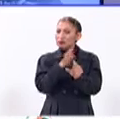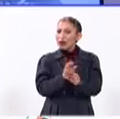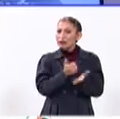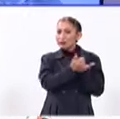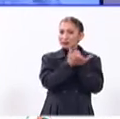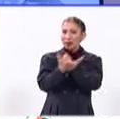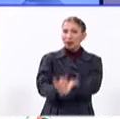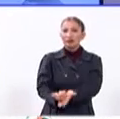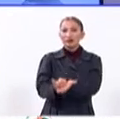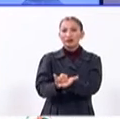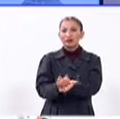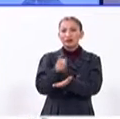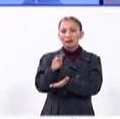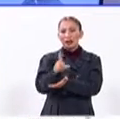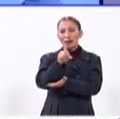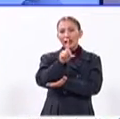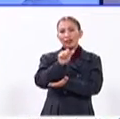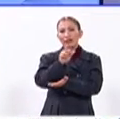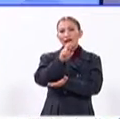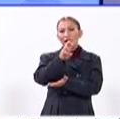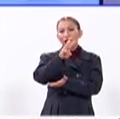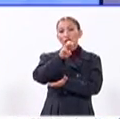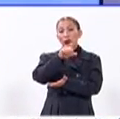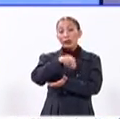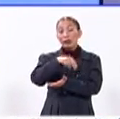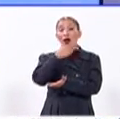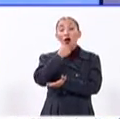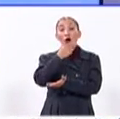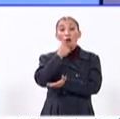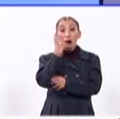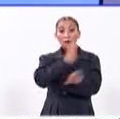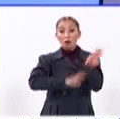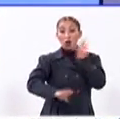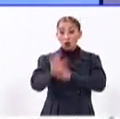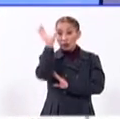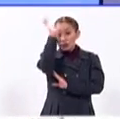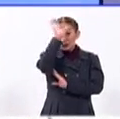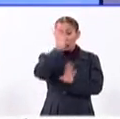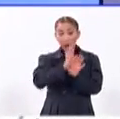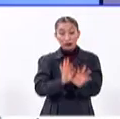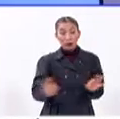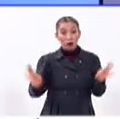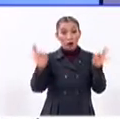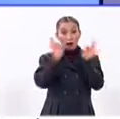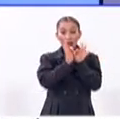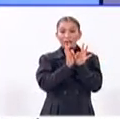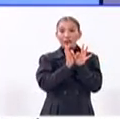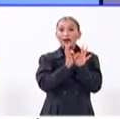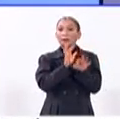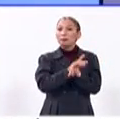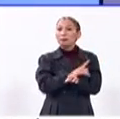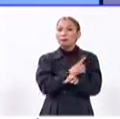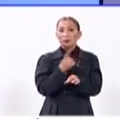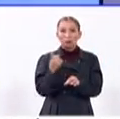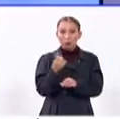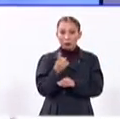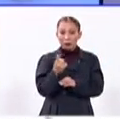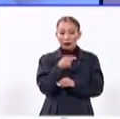mayores aportaciones de Darwin. Es uno de los científicos, uno de los biólogos más trascendentales precisamente